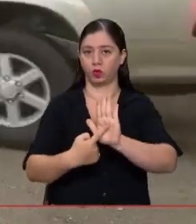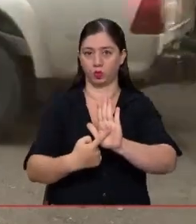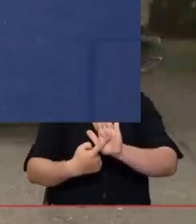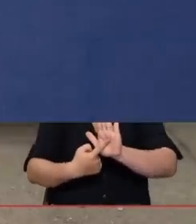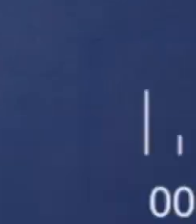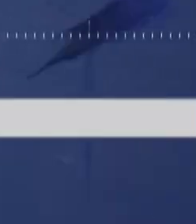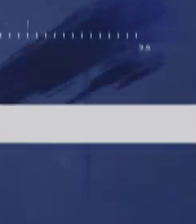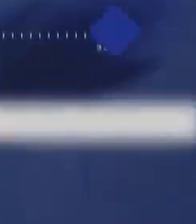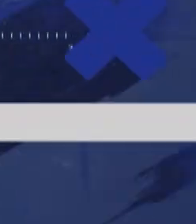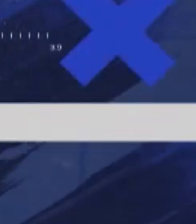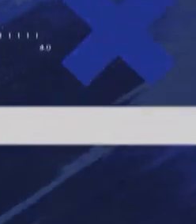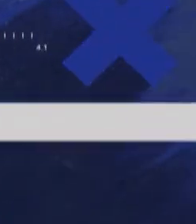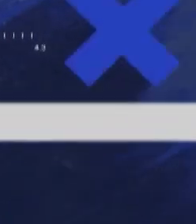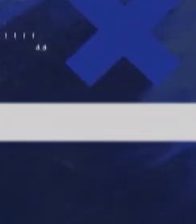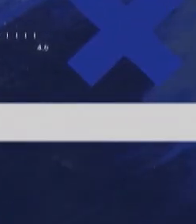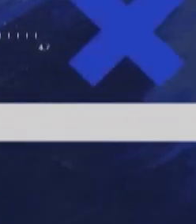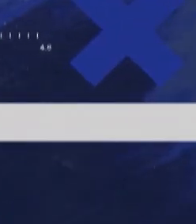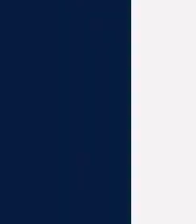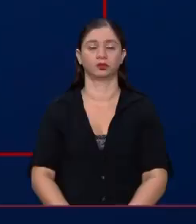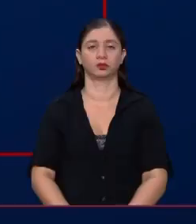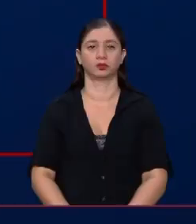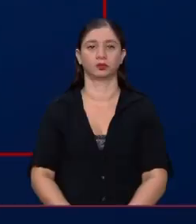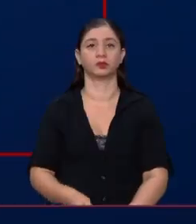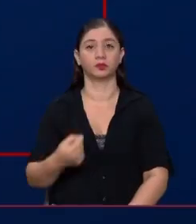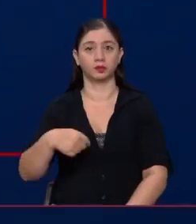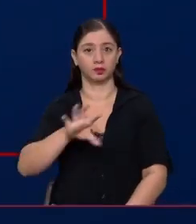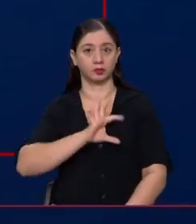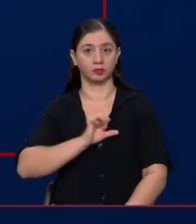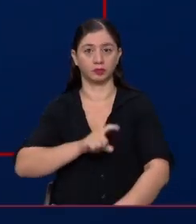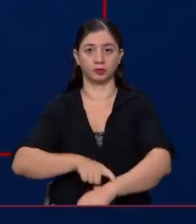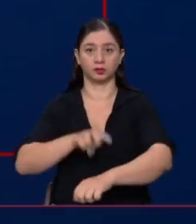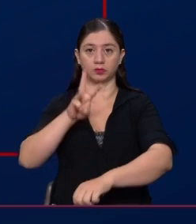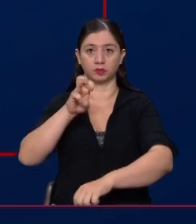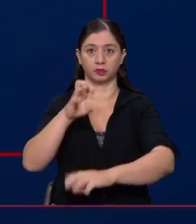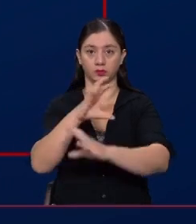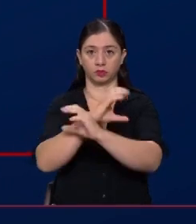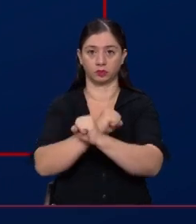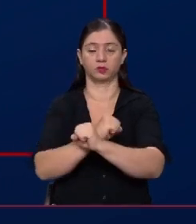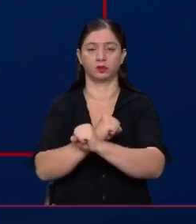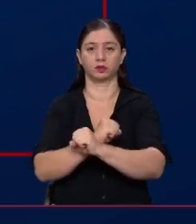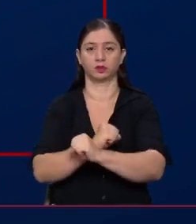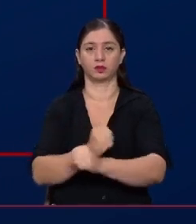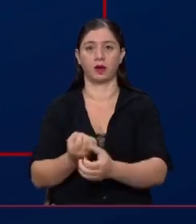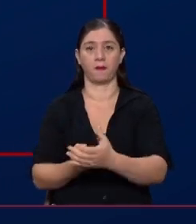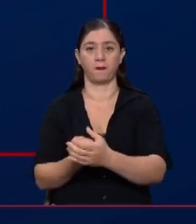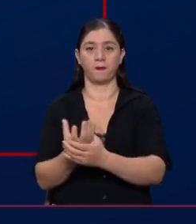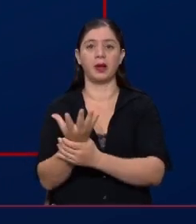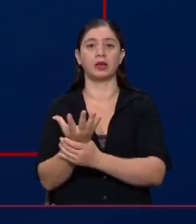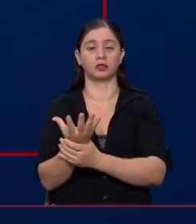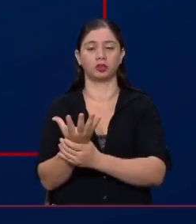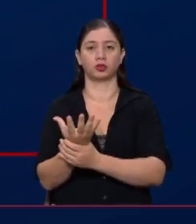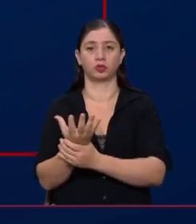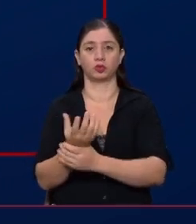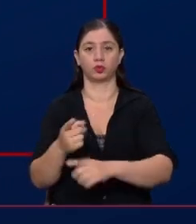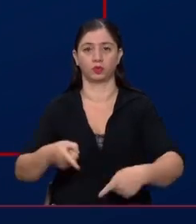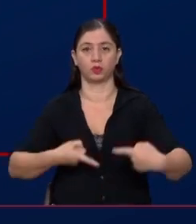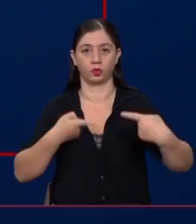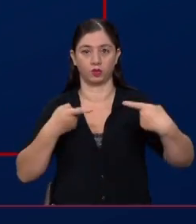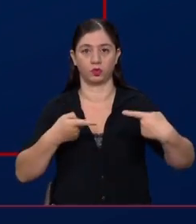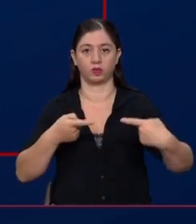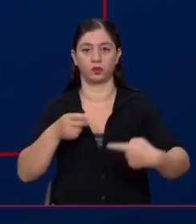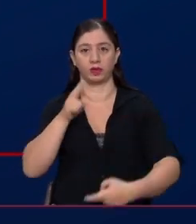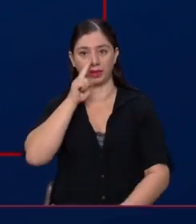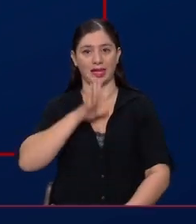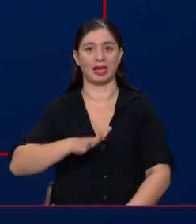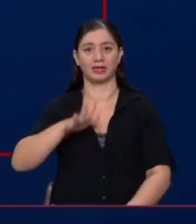gráfico porque el próximo sábado a las 8 de la noche el equipo Deportivo Pasto será local ante Atlético Nacional en